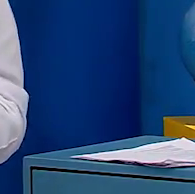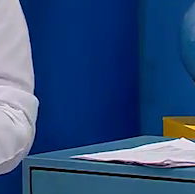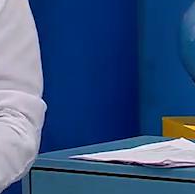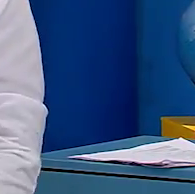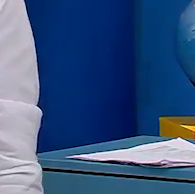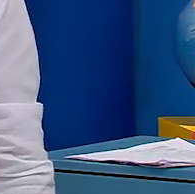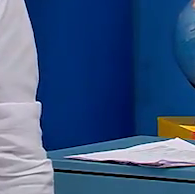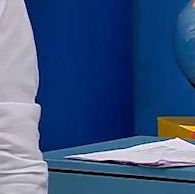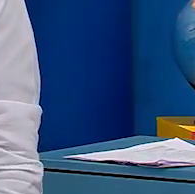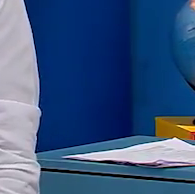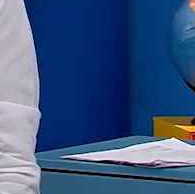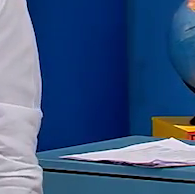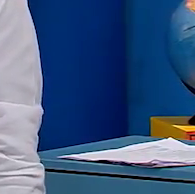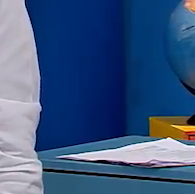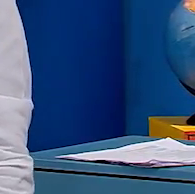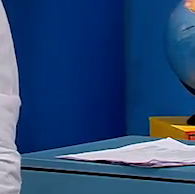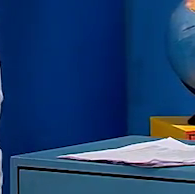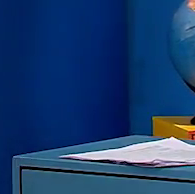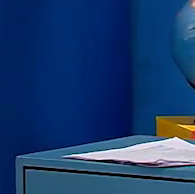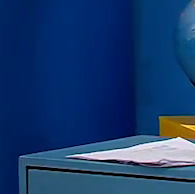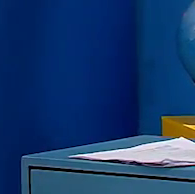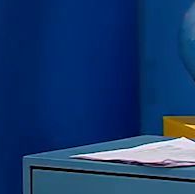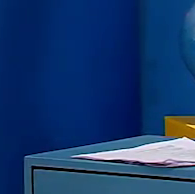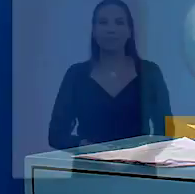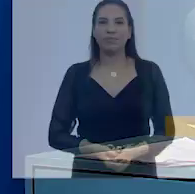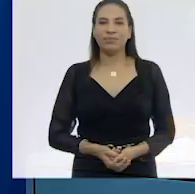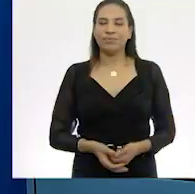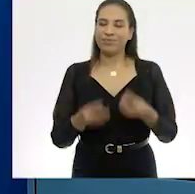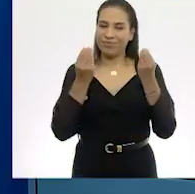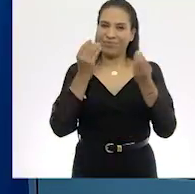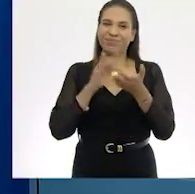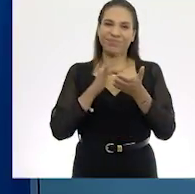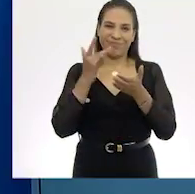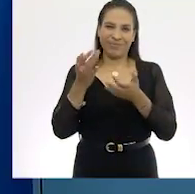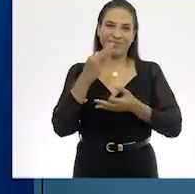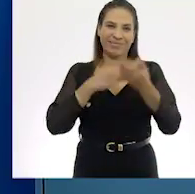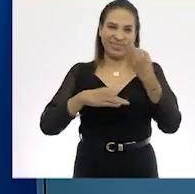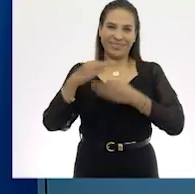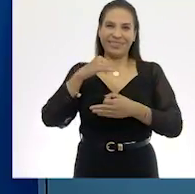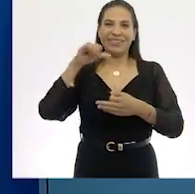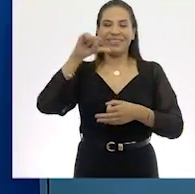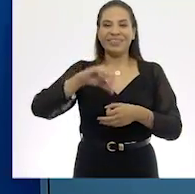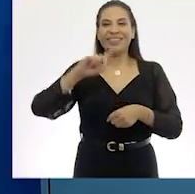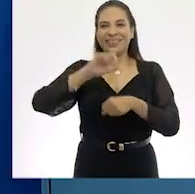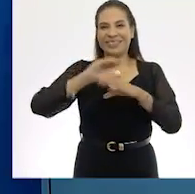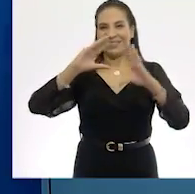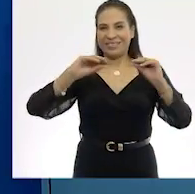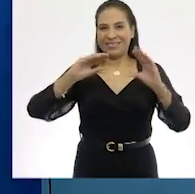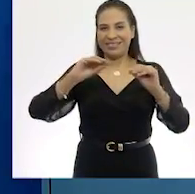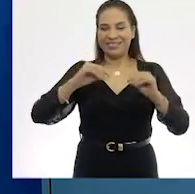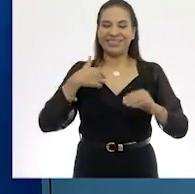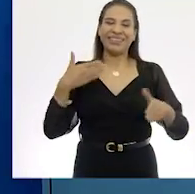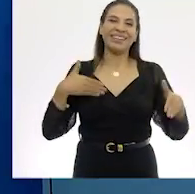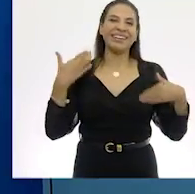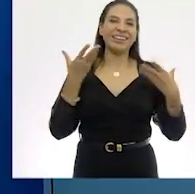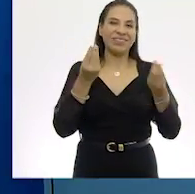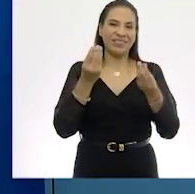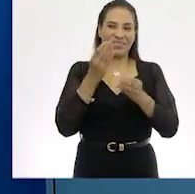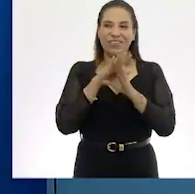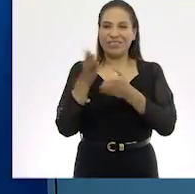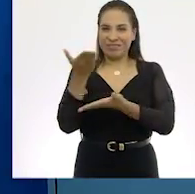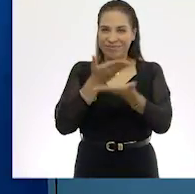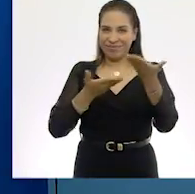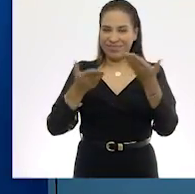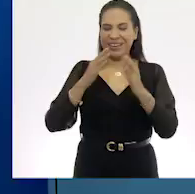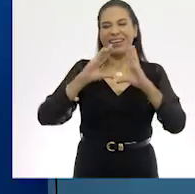timuitase, pantocatlamachtiloyan. Muchas gracias a todos por haber trabajado conmigo el día de hoy en esta clase. Me alegra mucho haberte compartido algunos